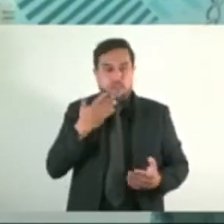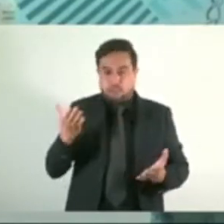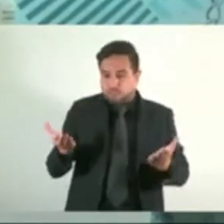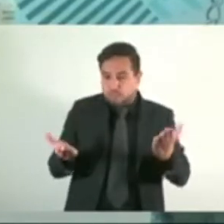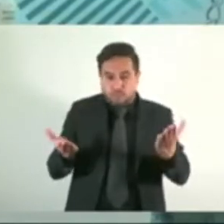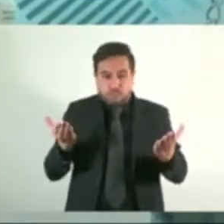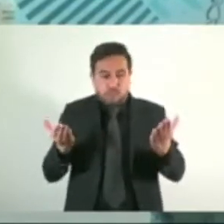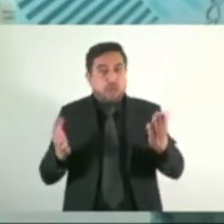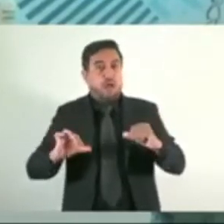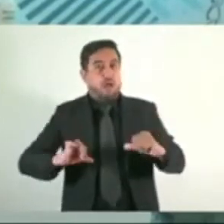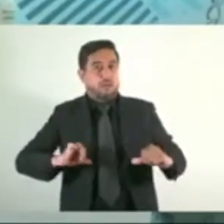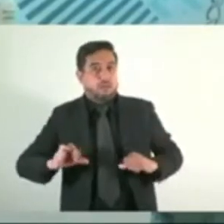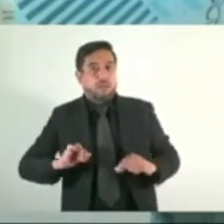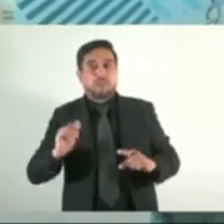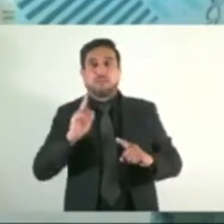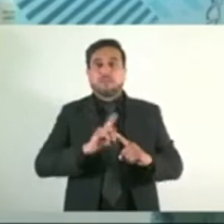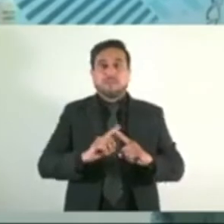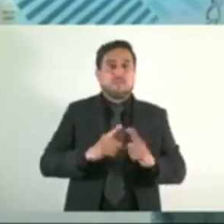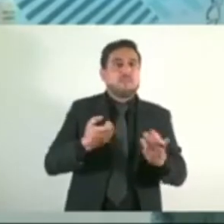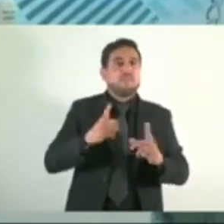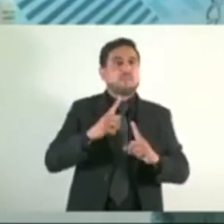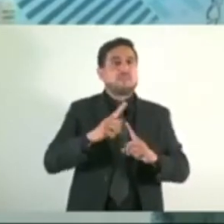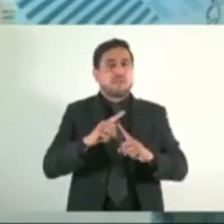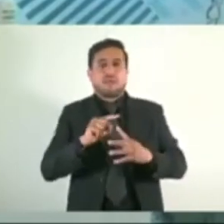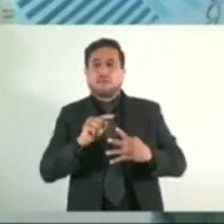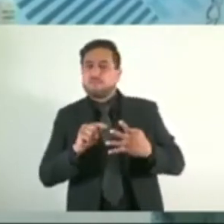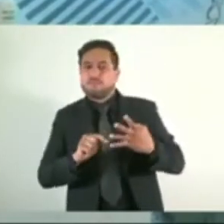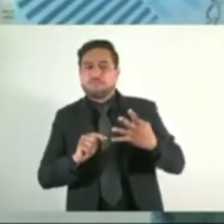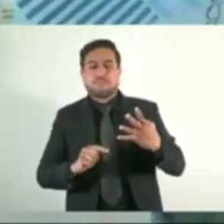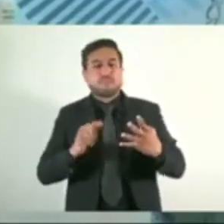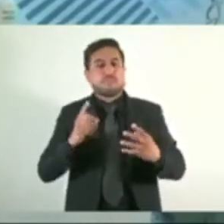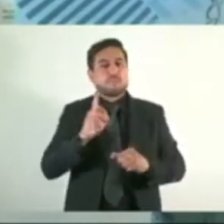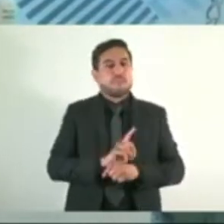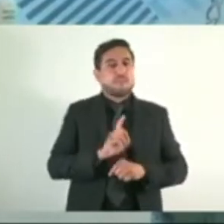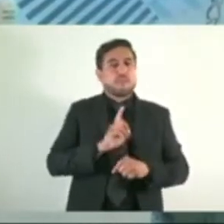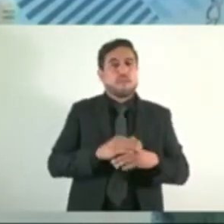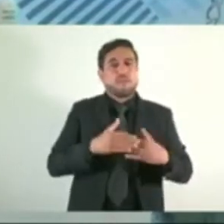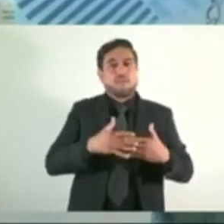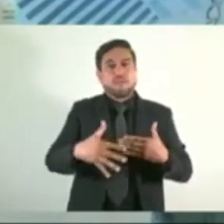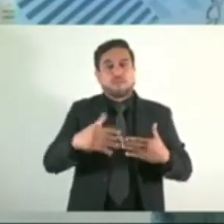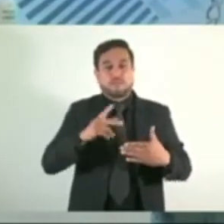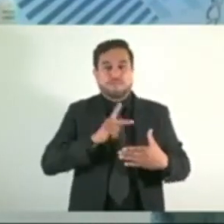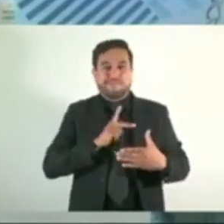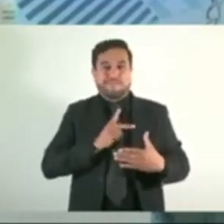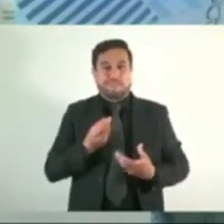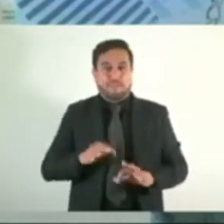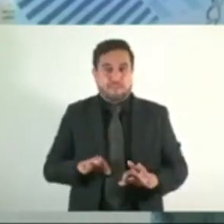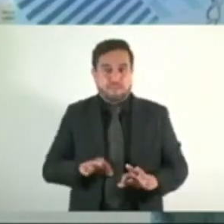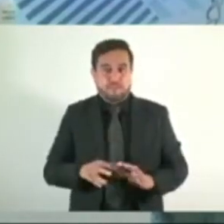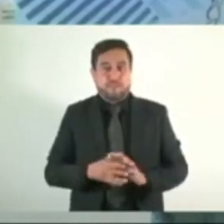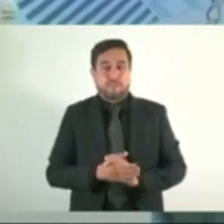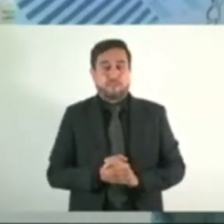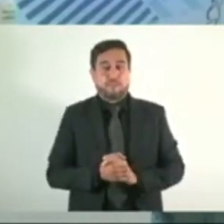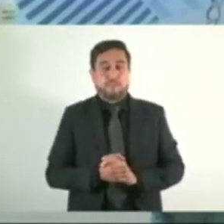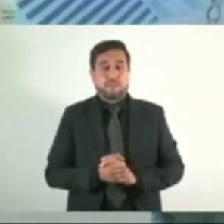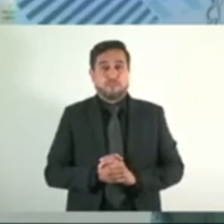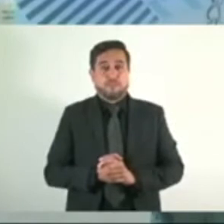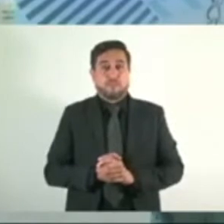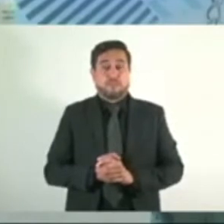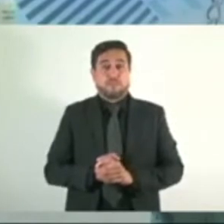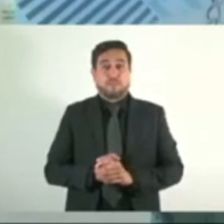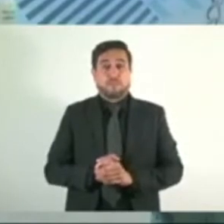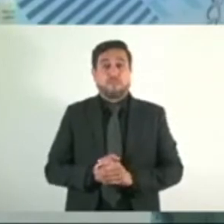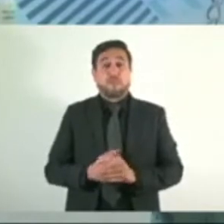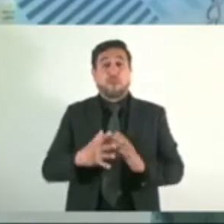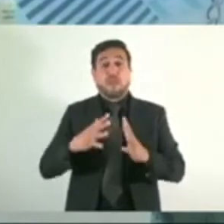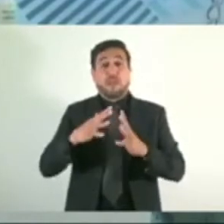actividades, acciones, tareas y quehaceres durante este ejercicio. Los poderes legislativo, ejecutivo